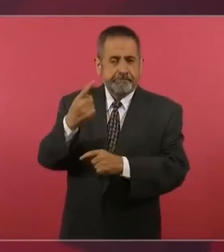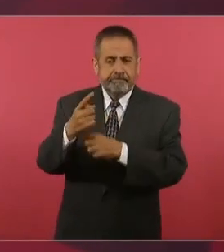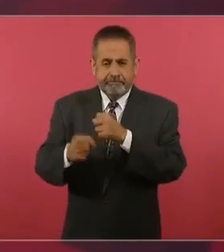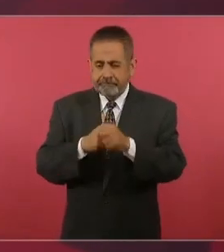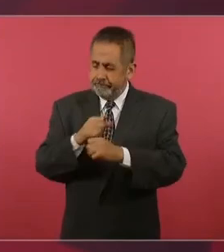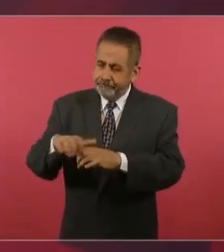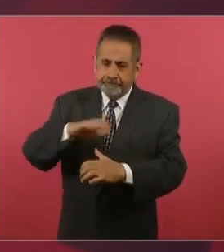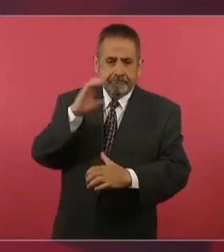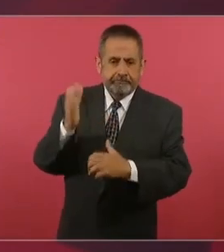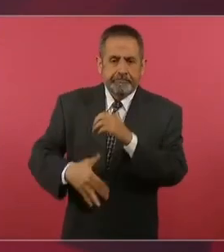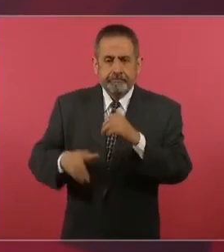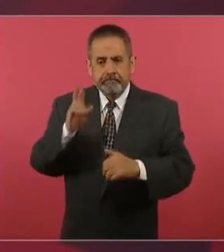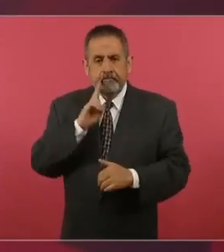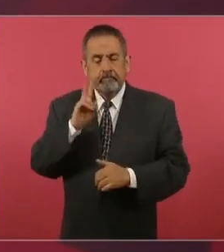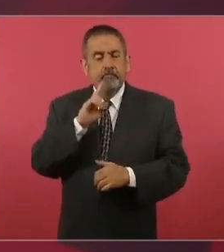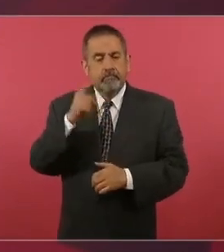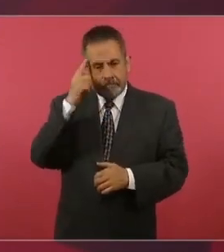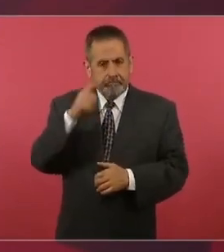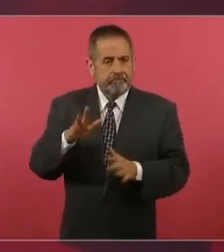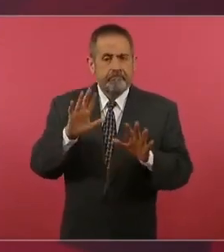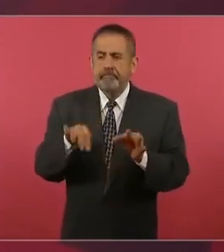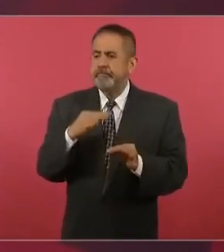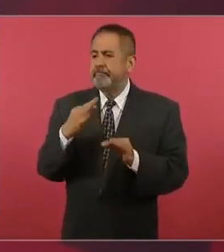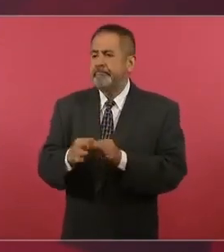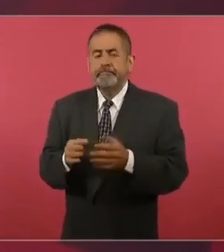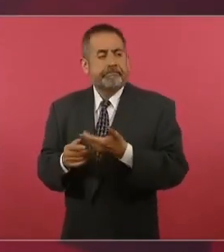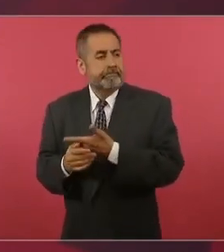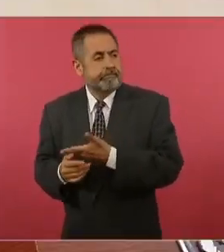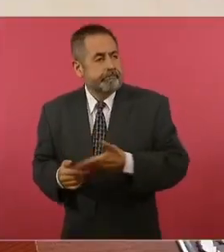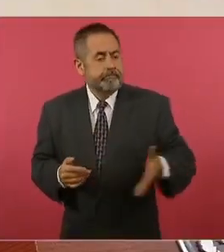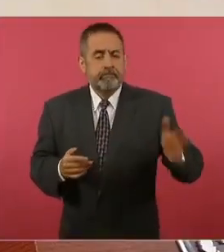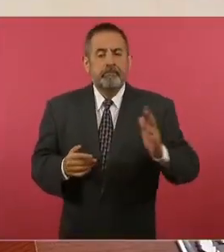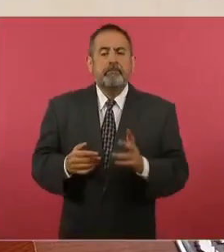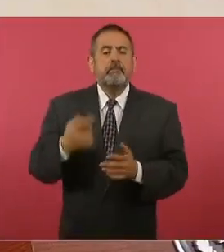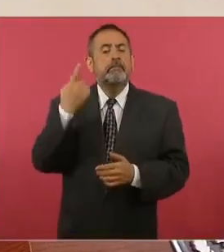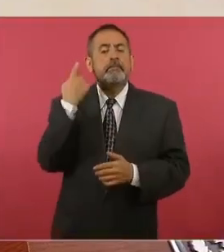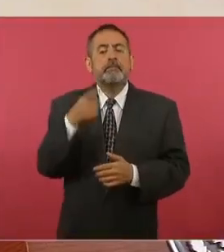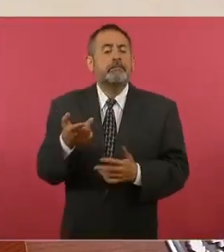próximo, para que tengamos también tiempo